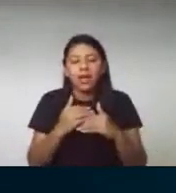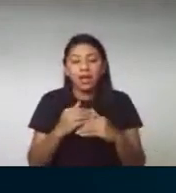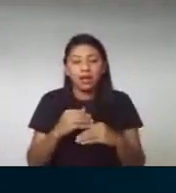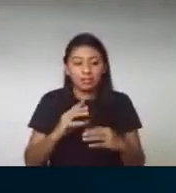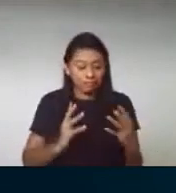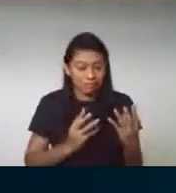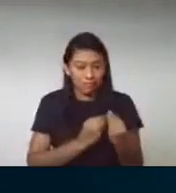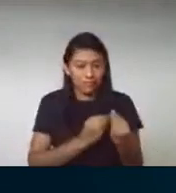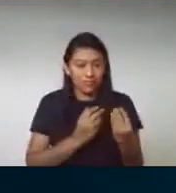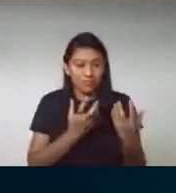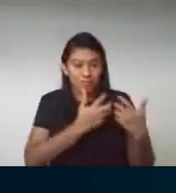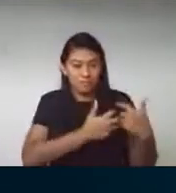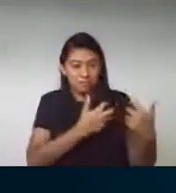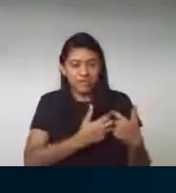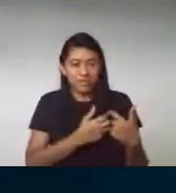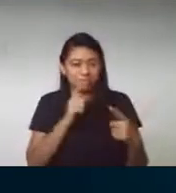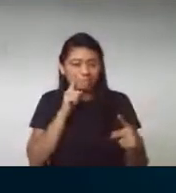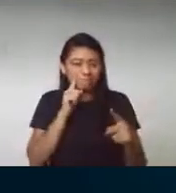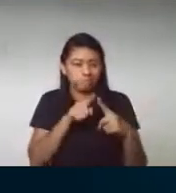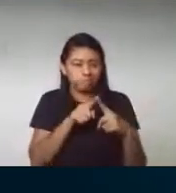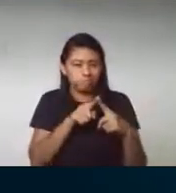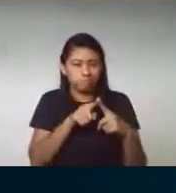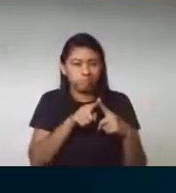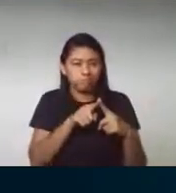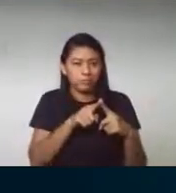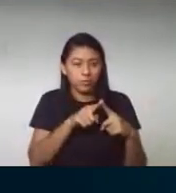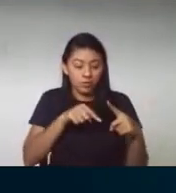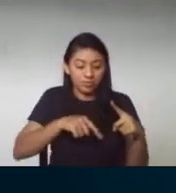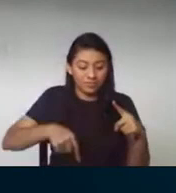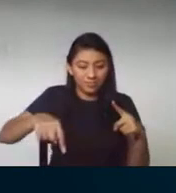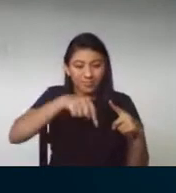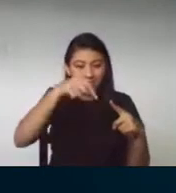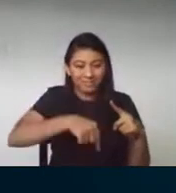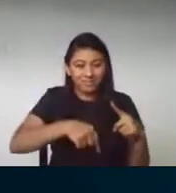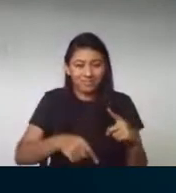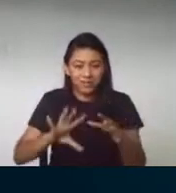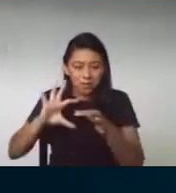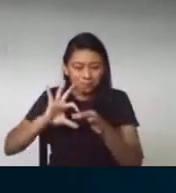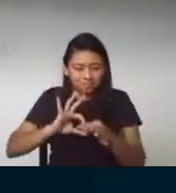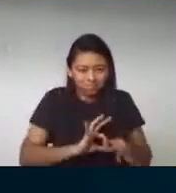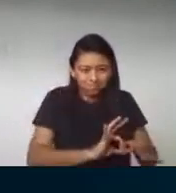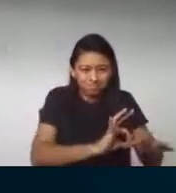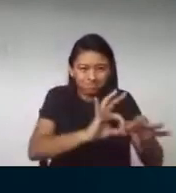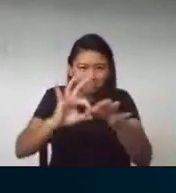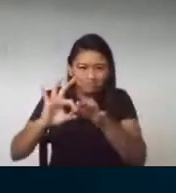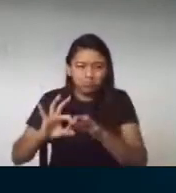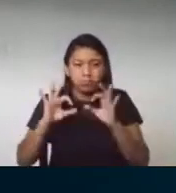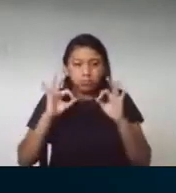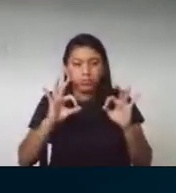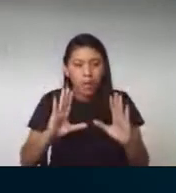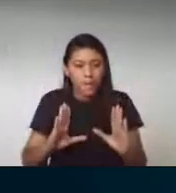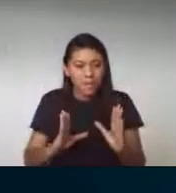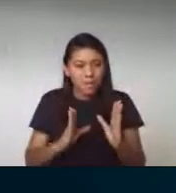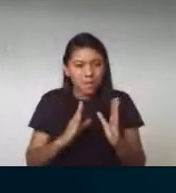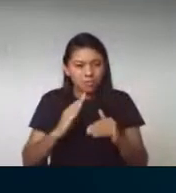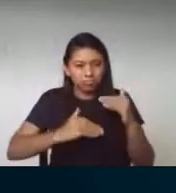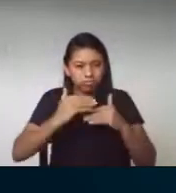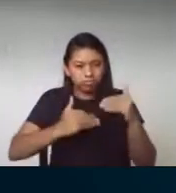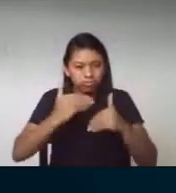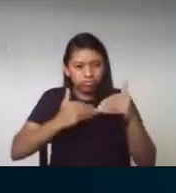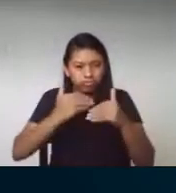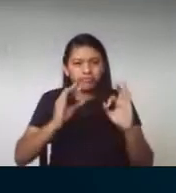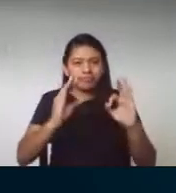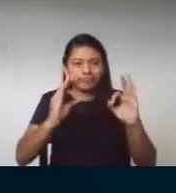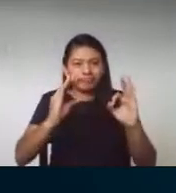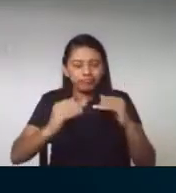es llevar esta planta a su punto de máxima eficiencia, y una de las mayores herramientas o de las